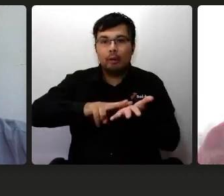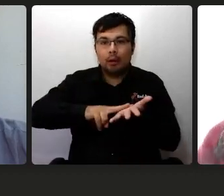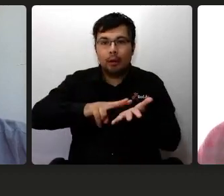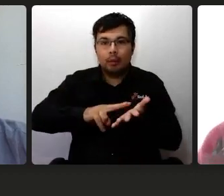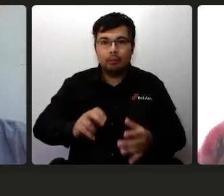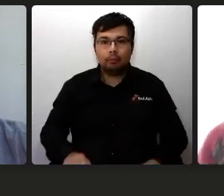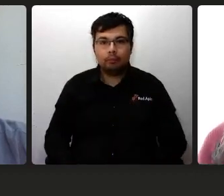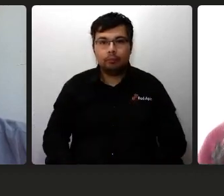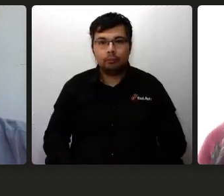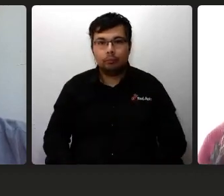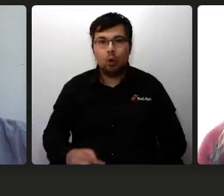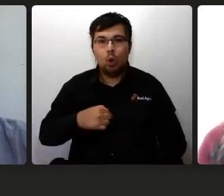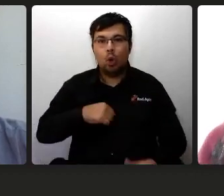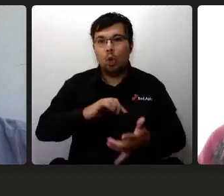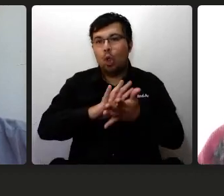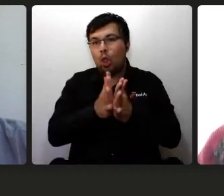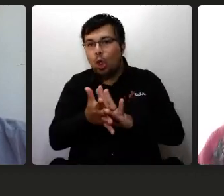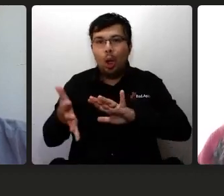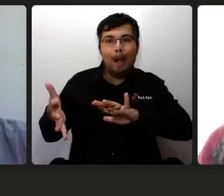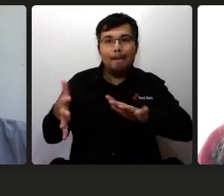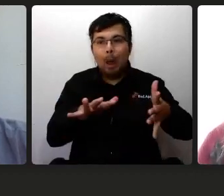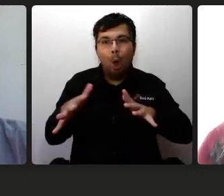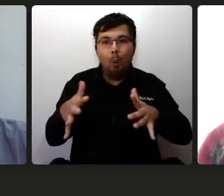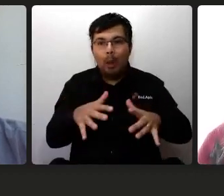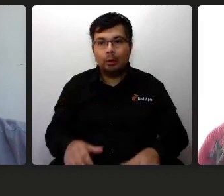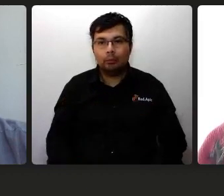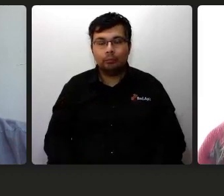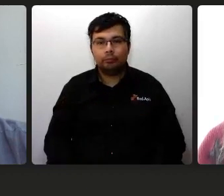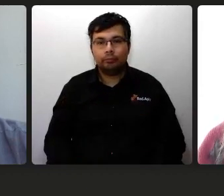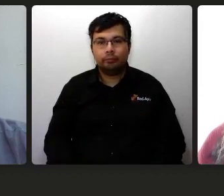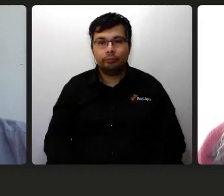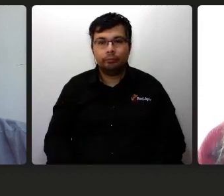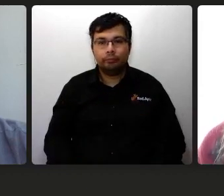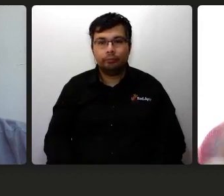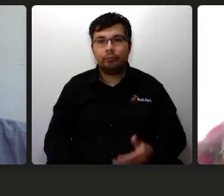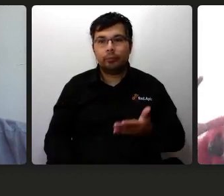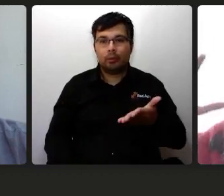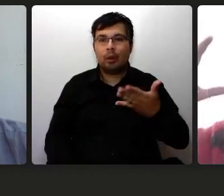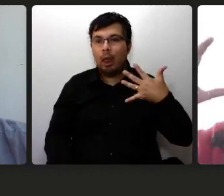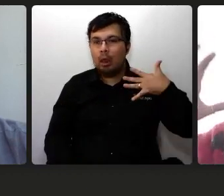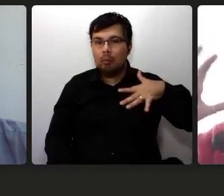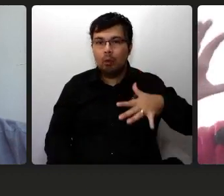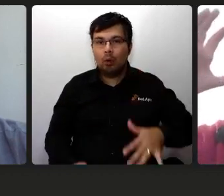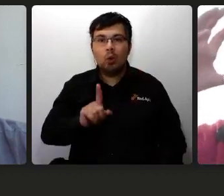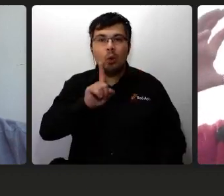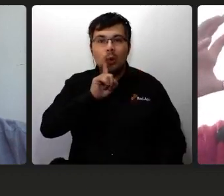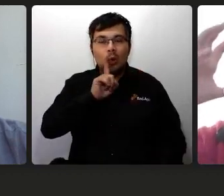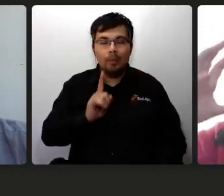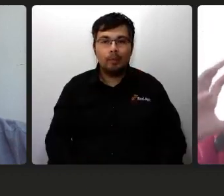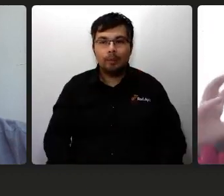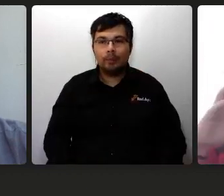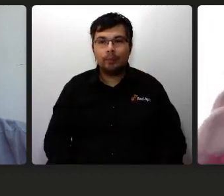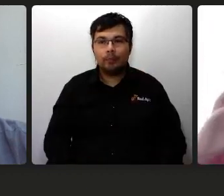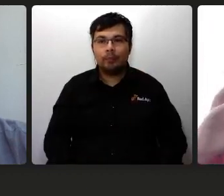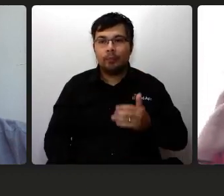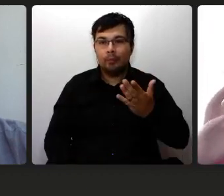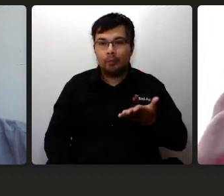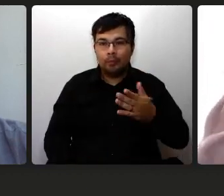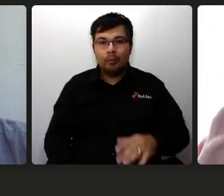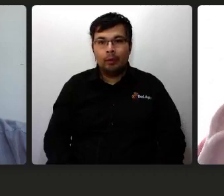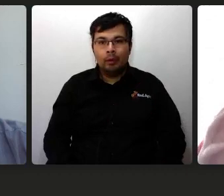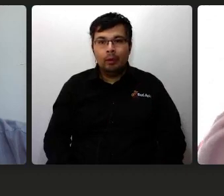todo más o menos mal. Entonces, es importante tener esta bajada